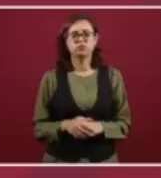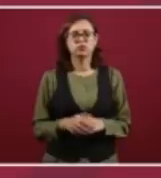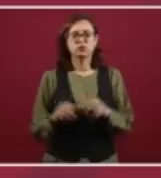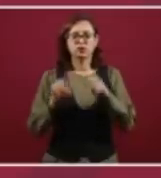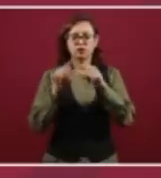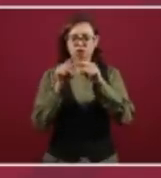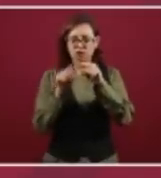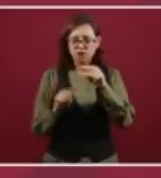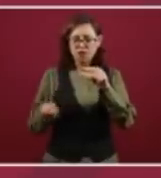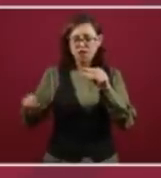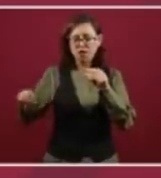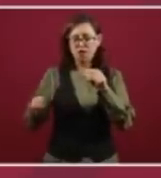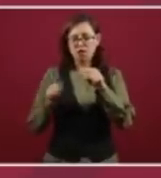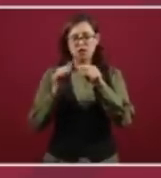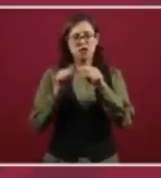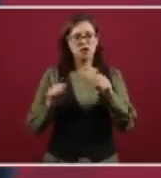de